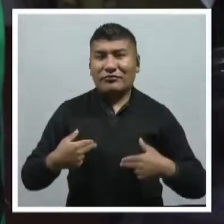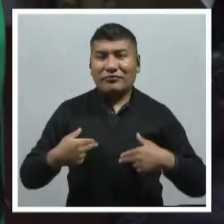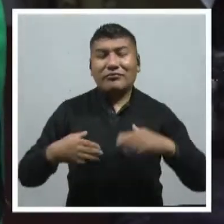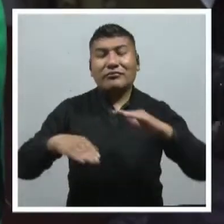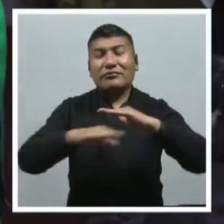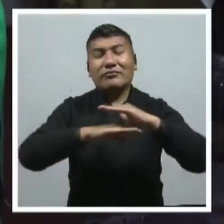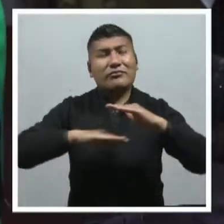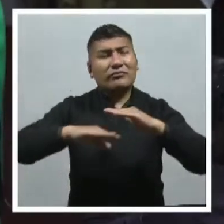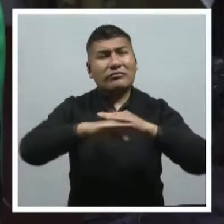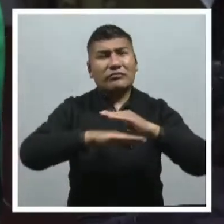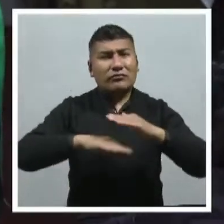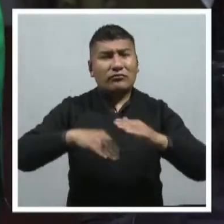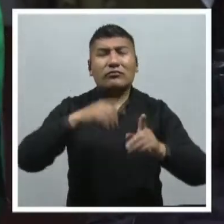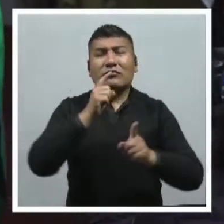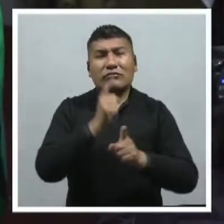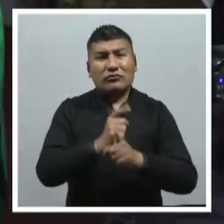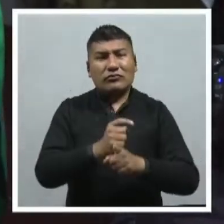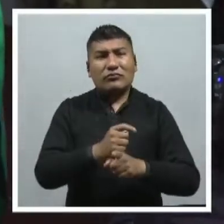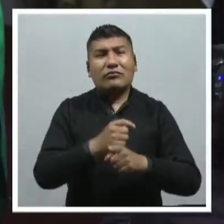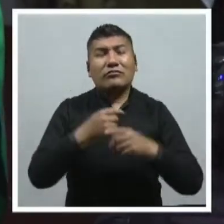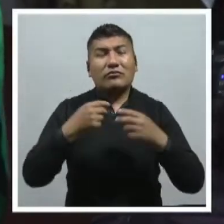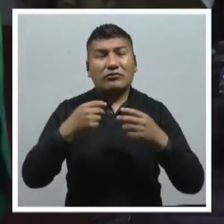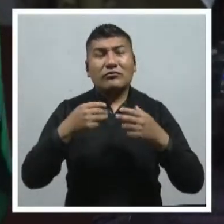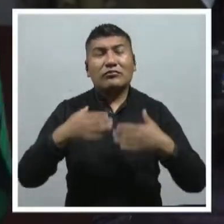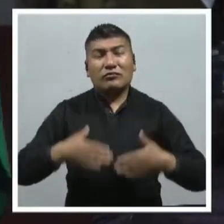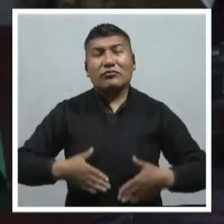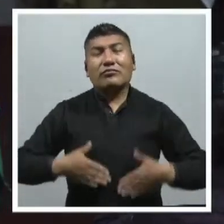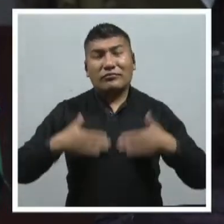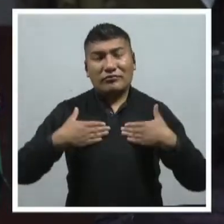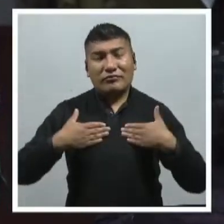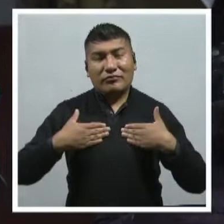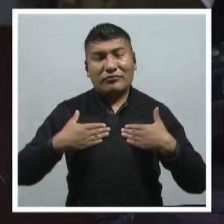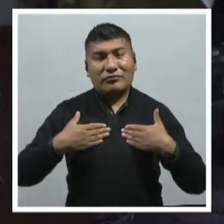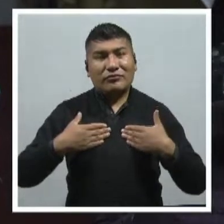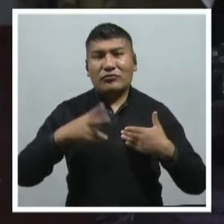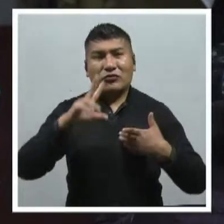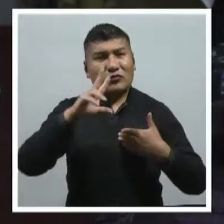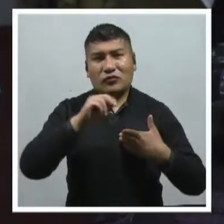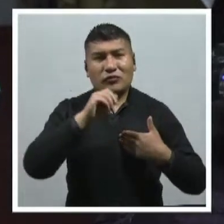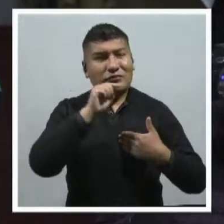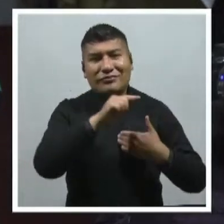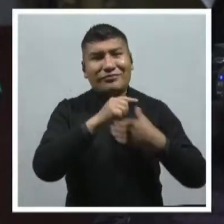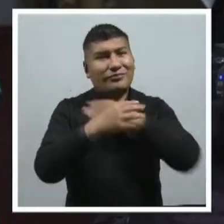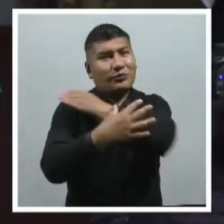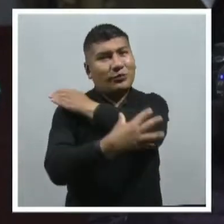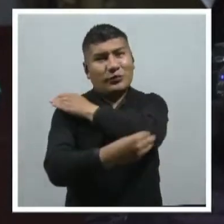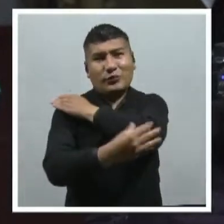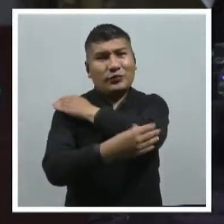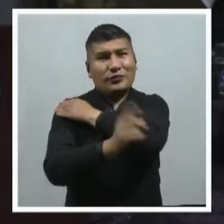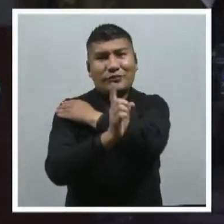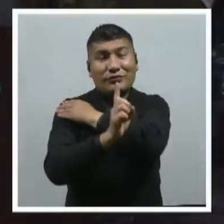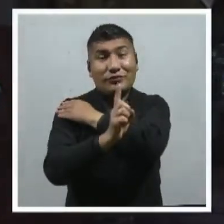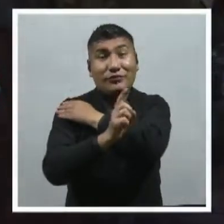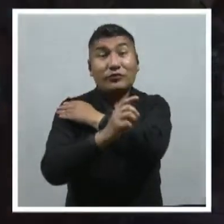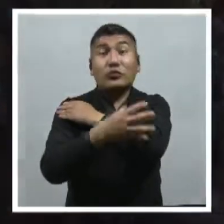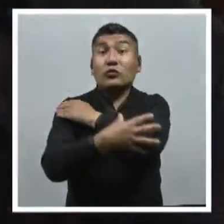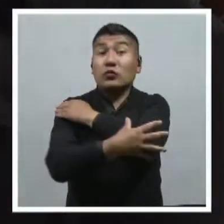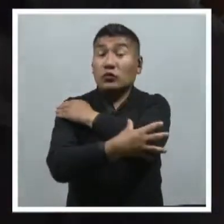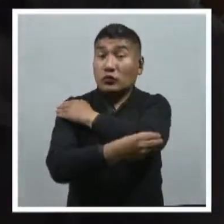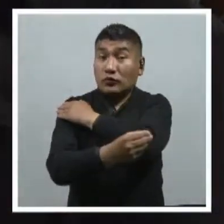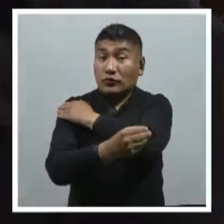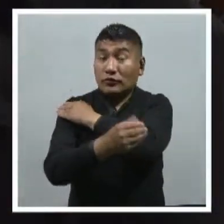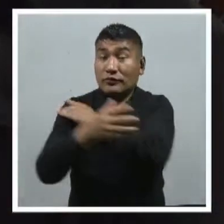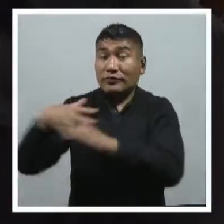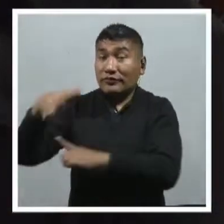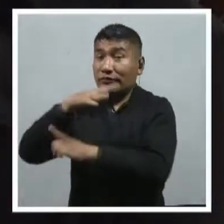la dignidad humana. No se refiere a ello los pobres, queridos hermanos. Los pobres de Dios,